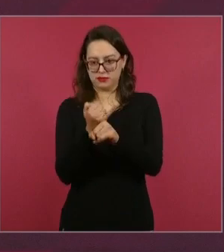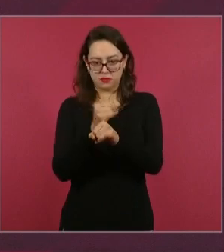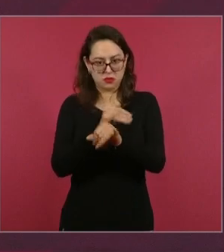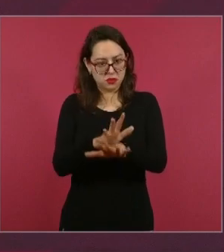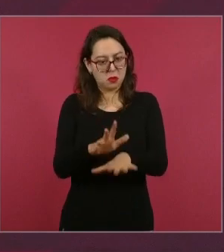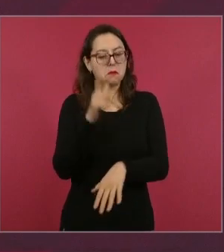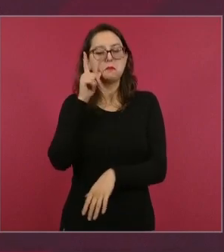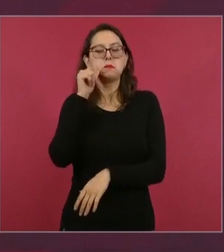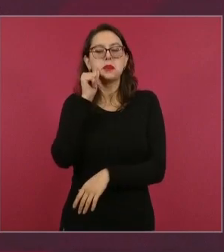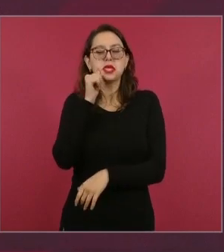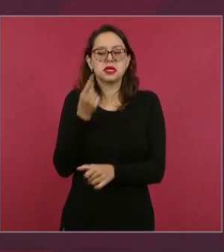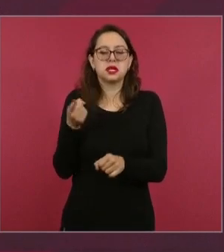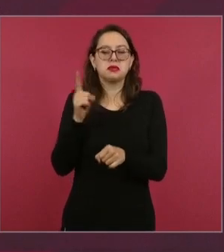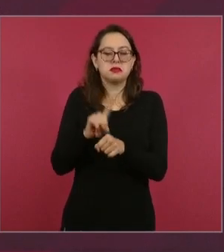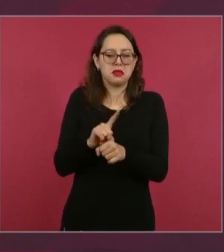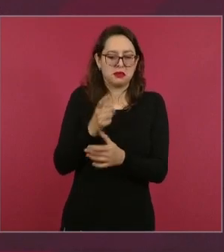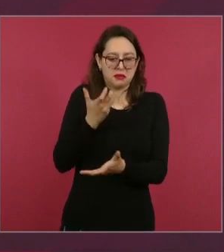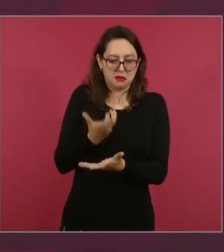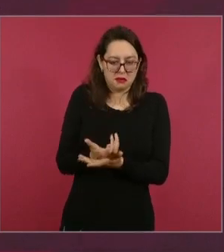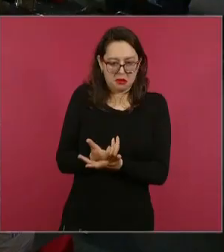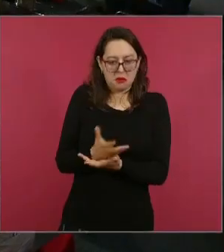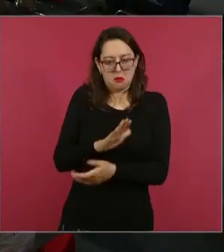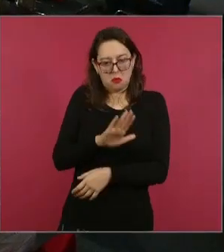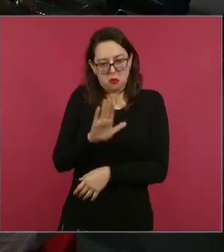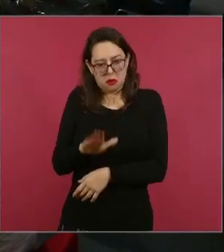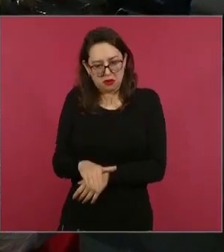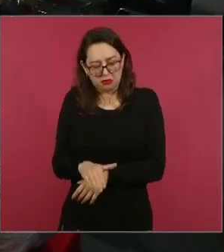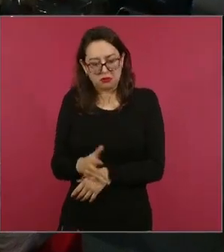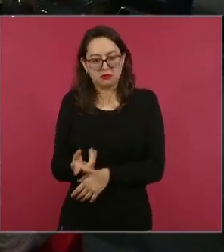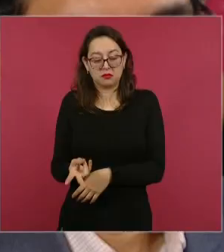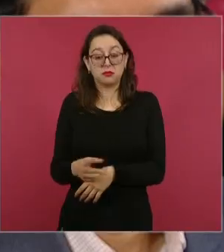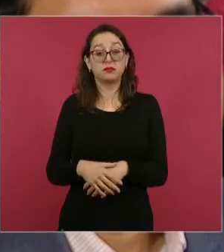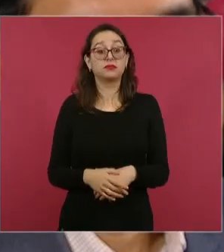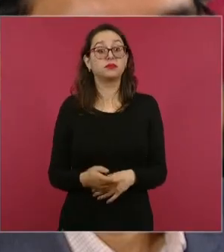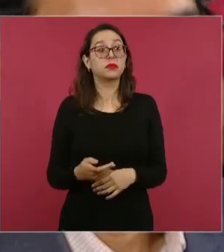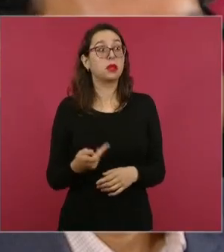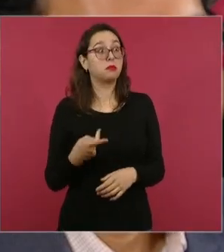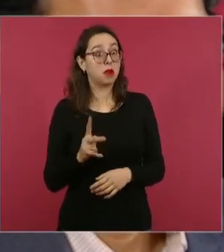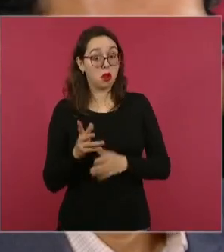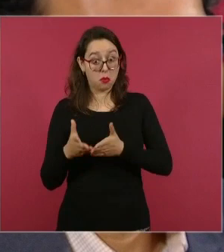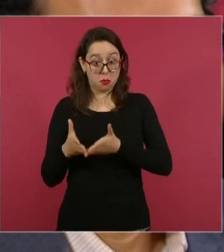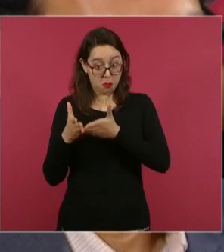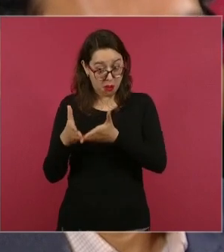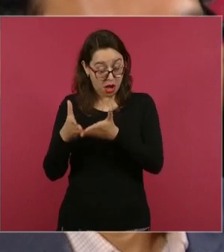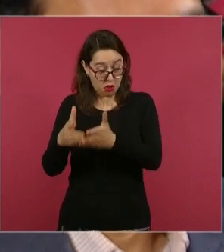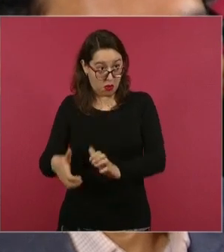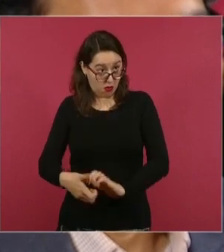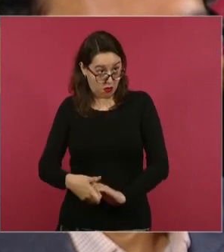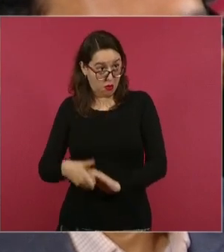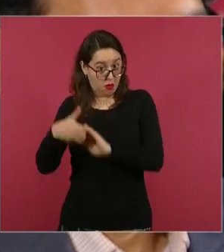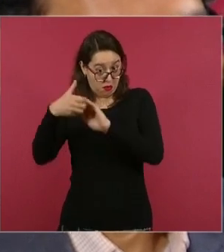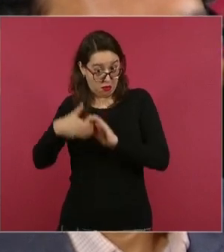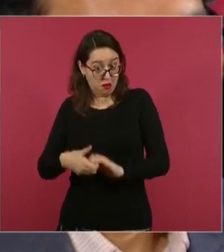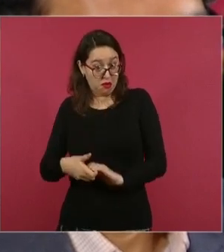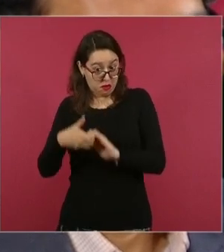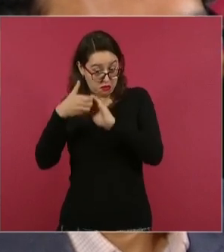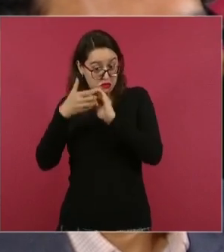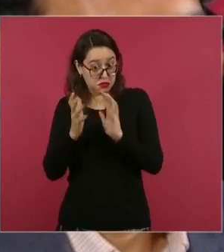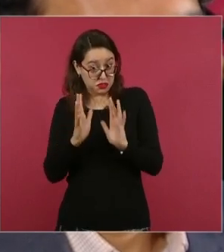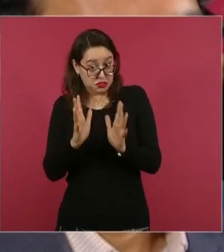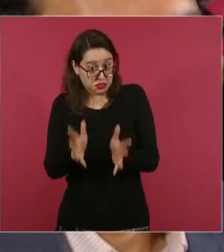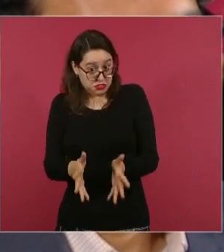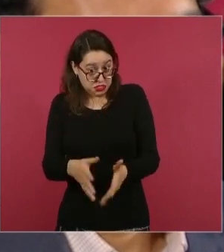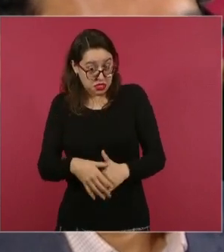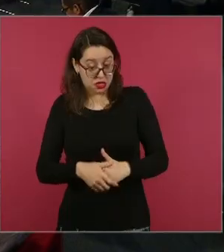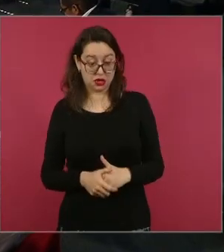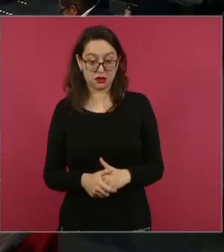no vamos a estar pero el viernes Sí ya comenzó el rescate de las embarcaciones como lo había señalado el secretario